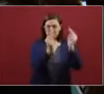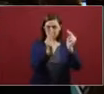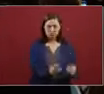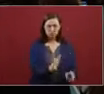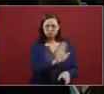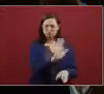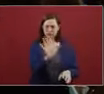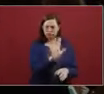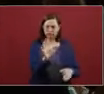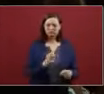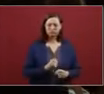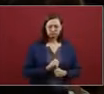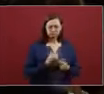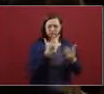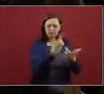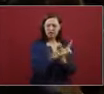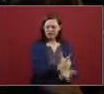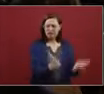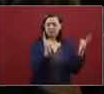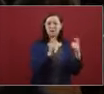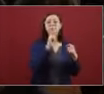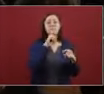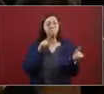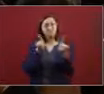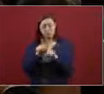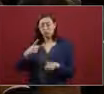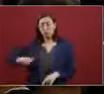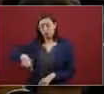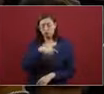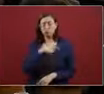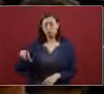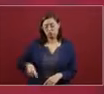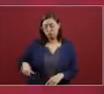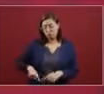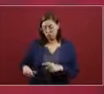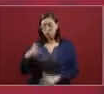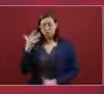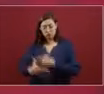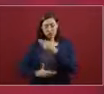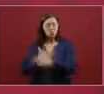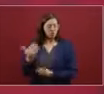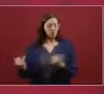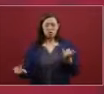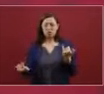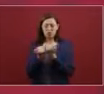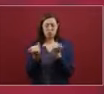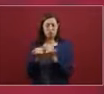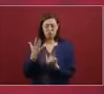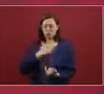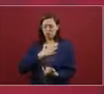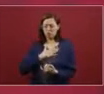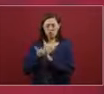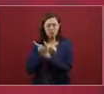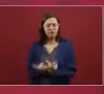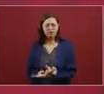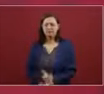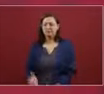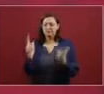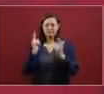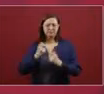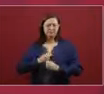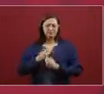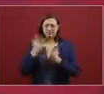así también los servidores públicos tenemos el derecho de ejercer toda